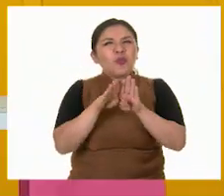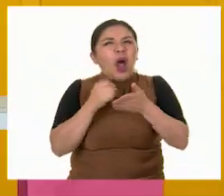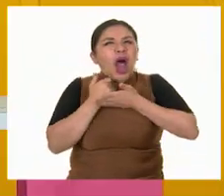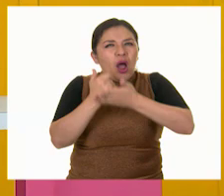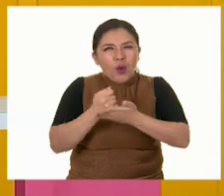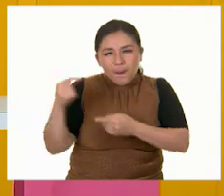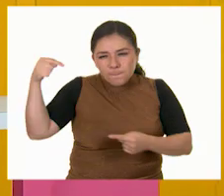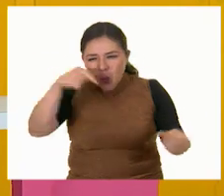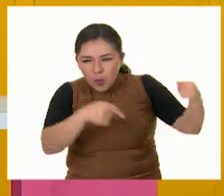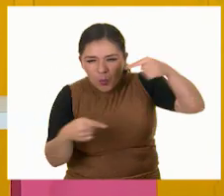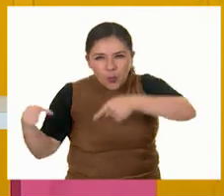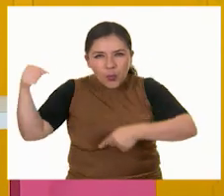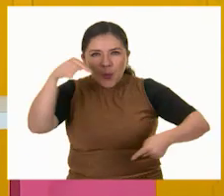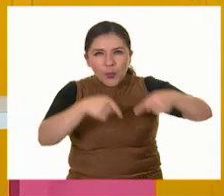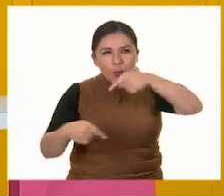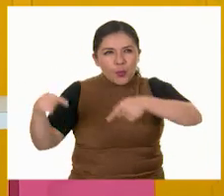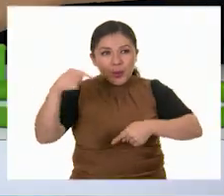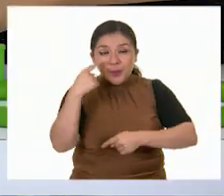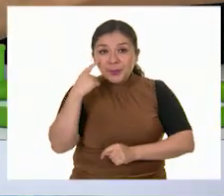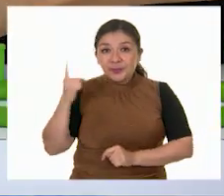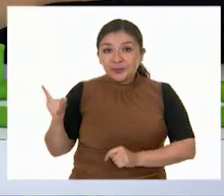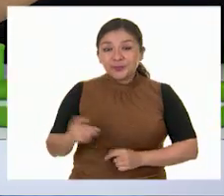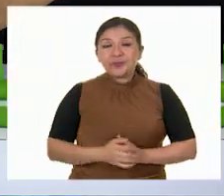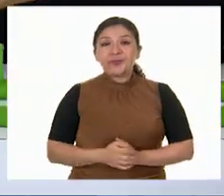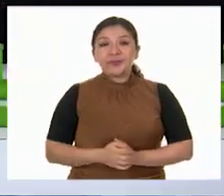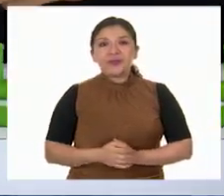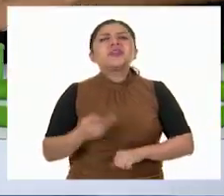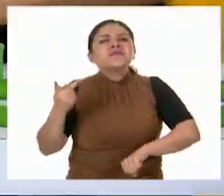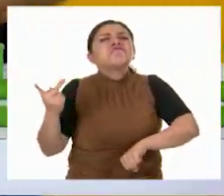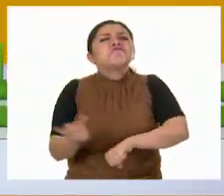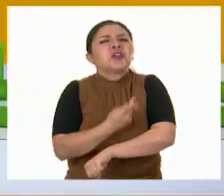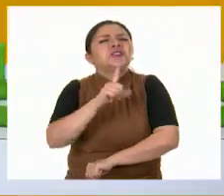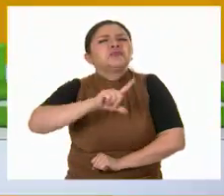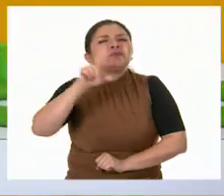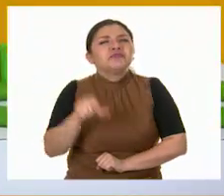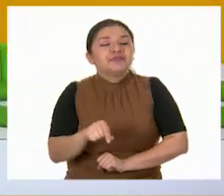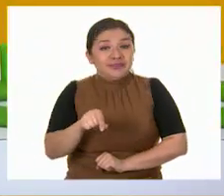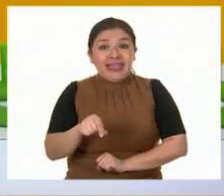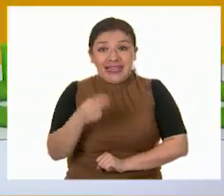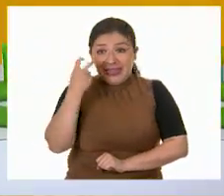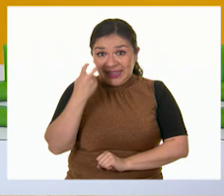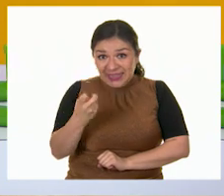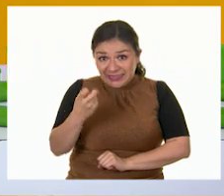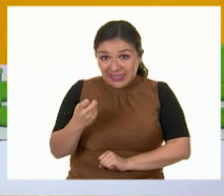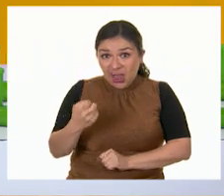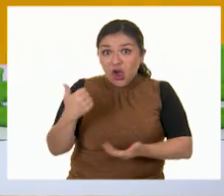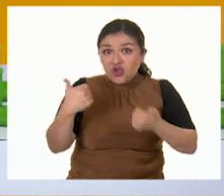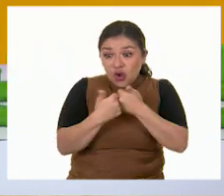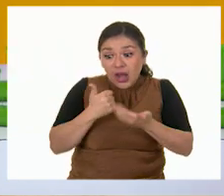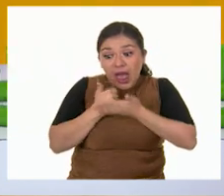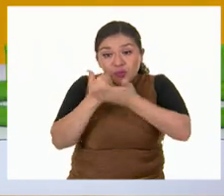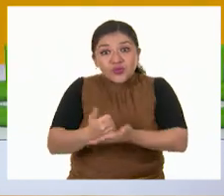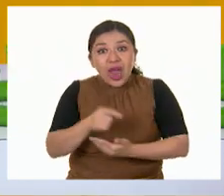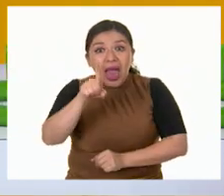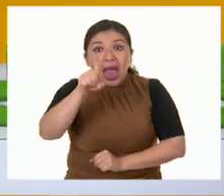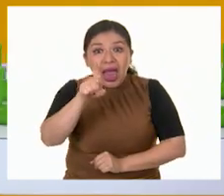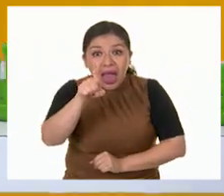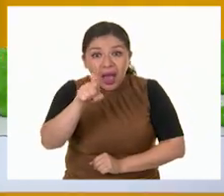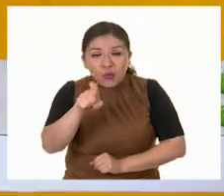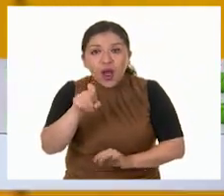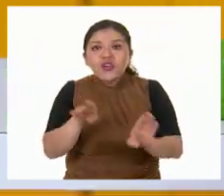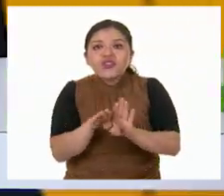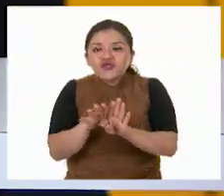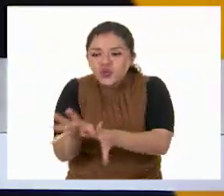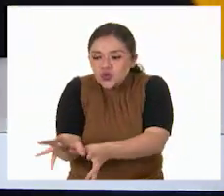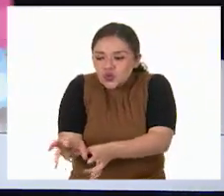flotando, lo encuentran. Y entonces lo que va a pasar es que esas moléculas con ayuda del agua la van a